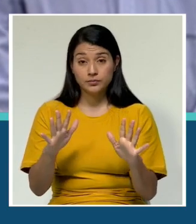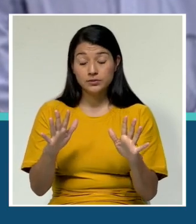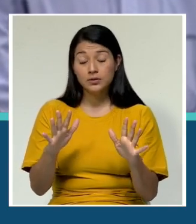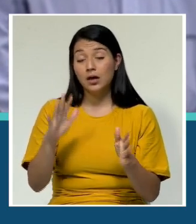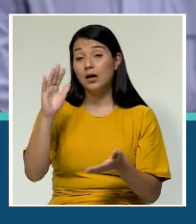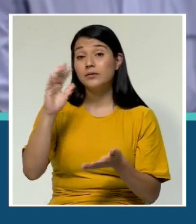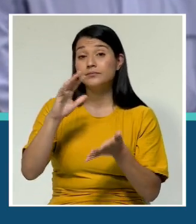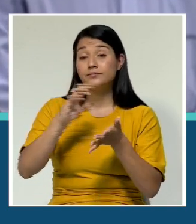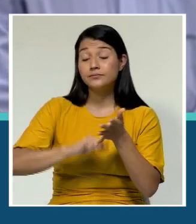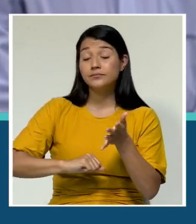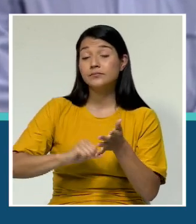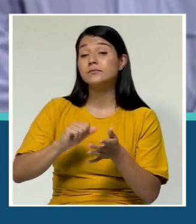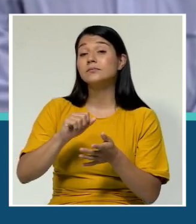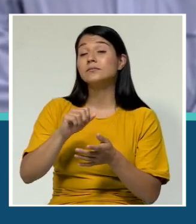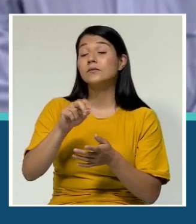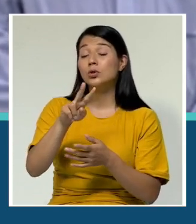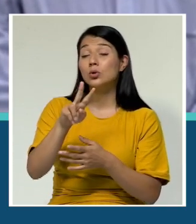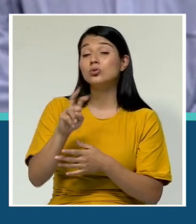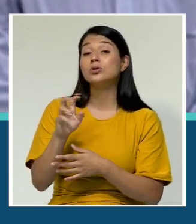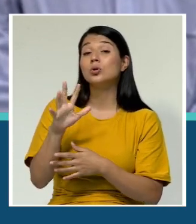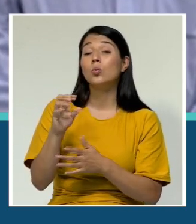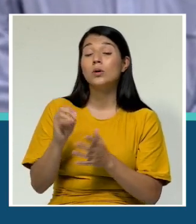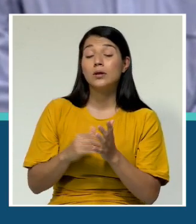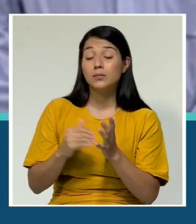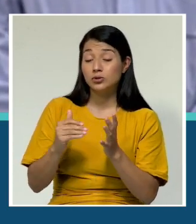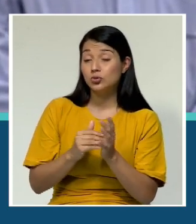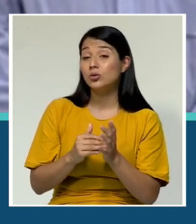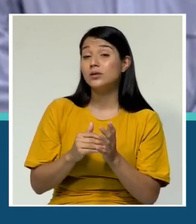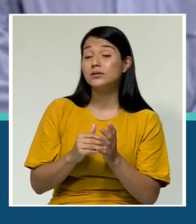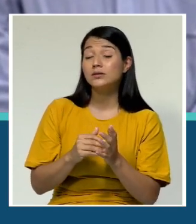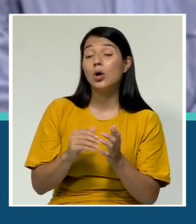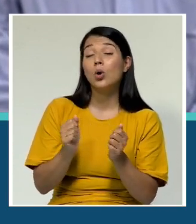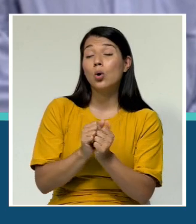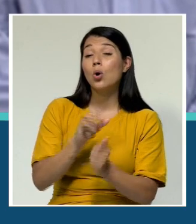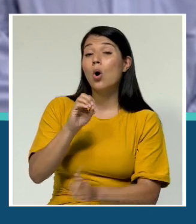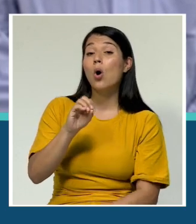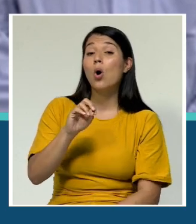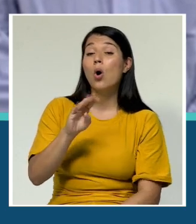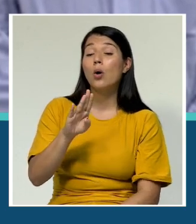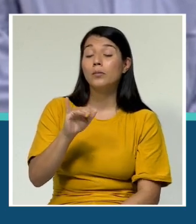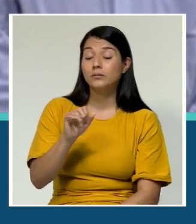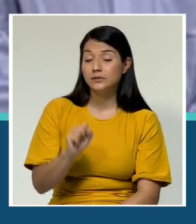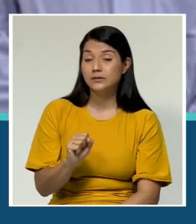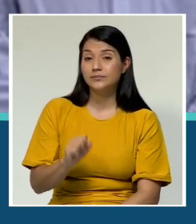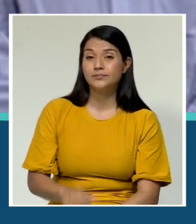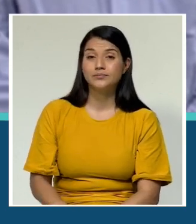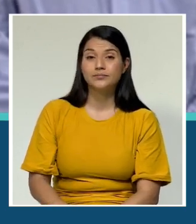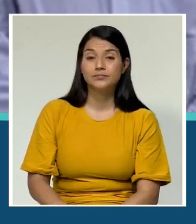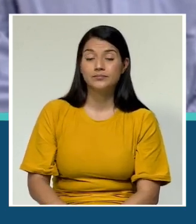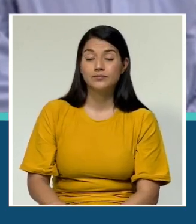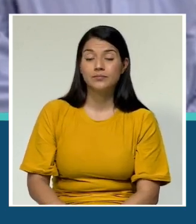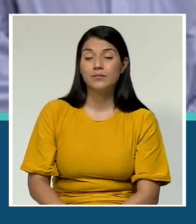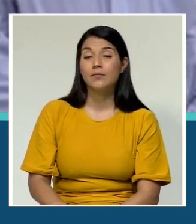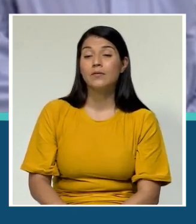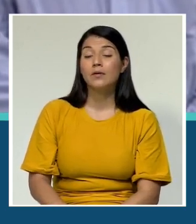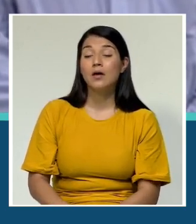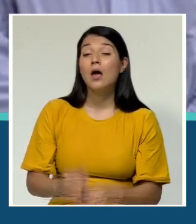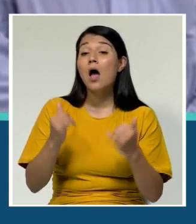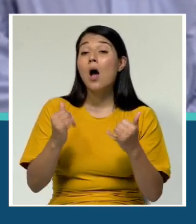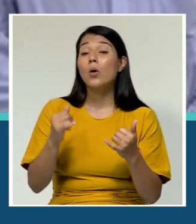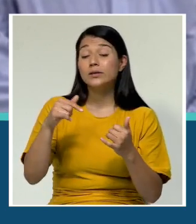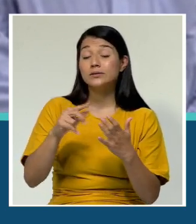río Segundo, además del conector Barreal-Castela y el paso de nivel de la Firestone, ya tienen un 99% de avance, lo